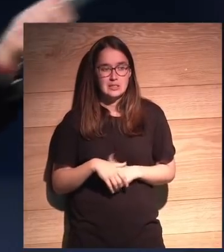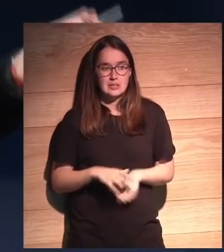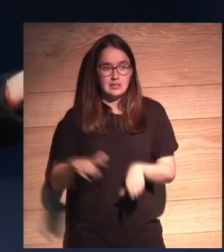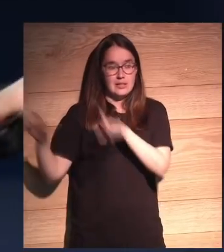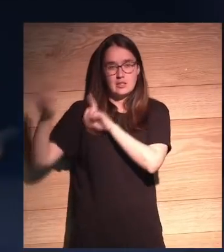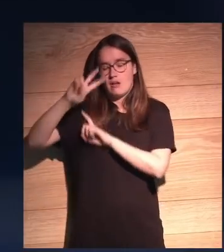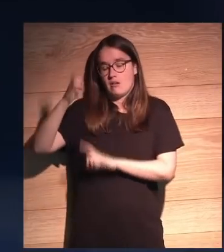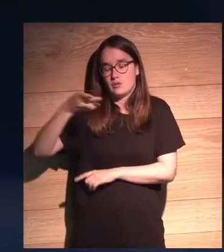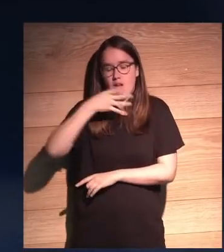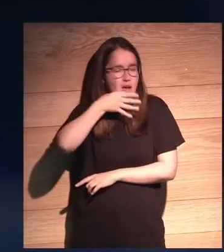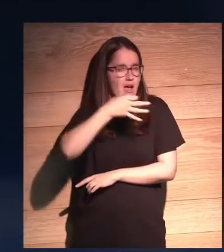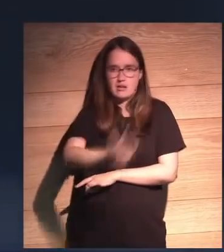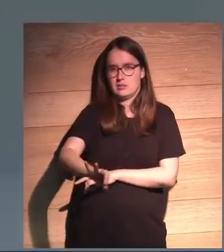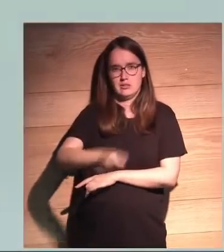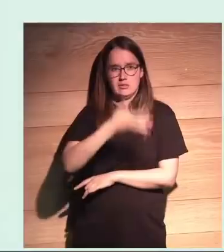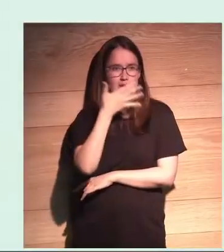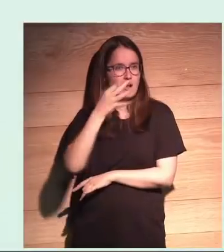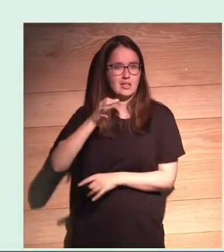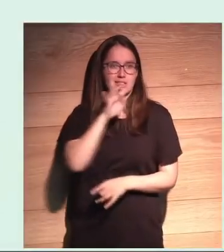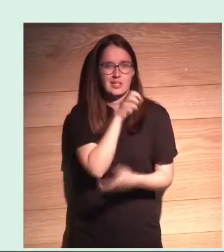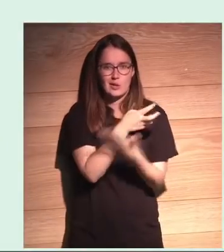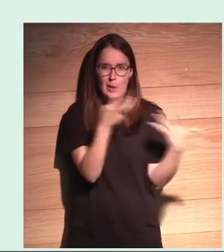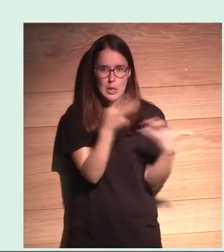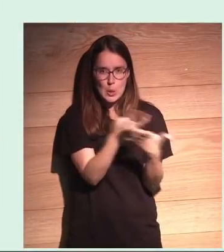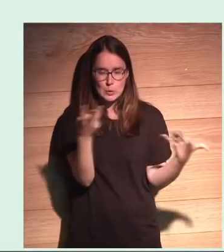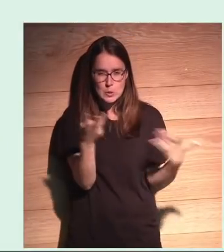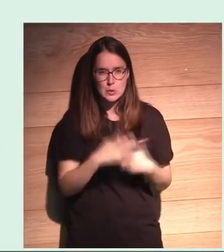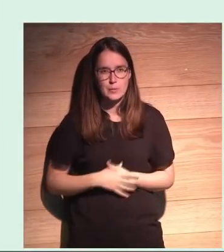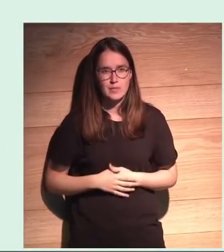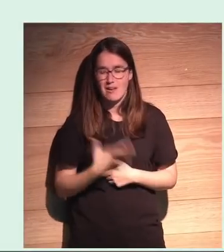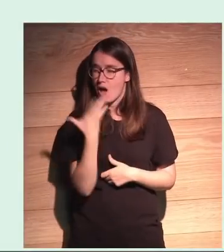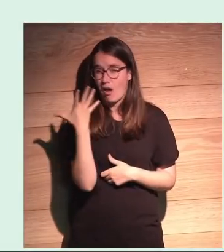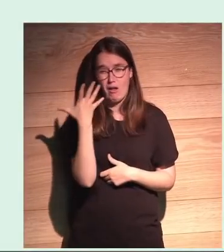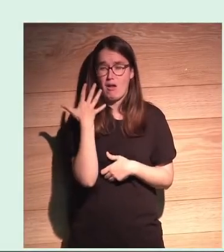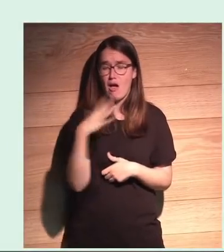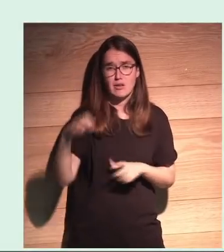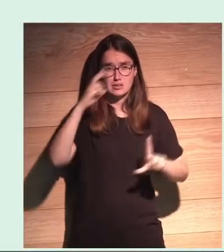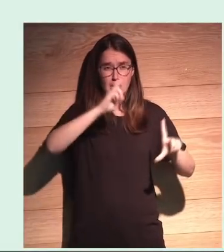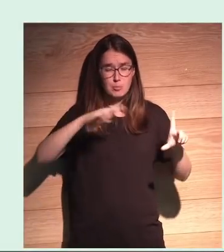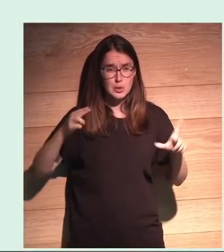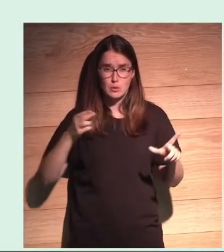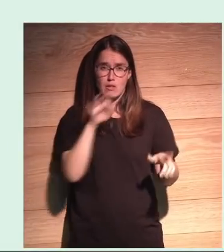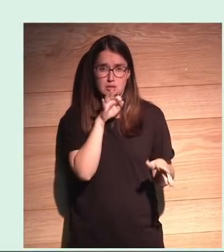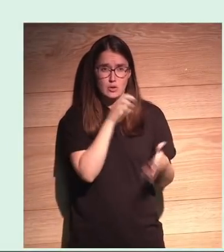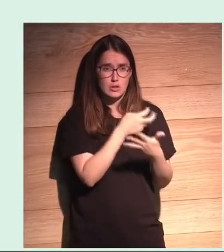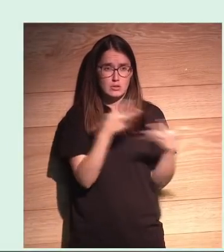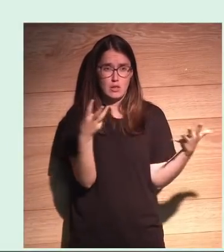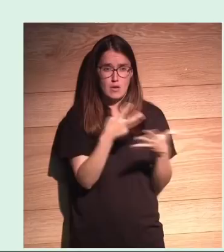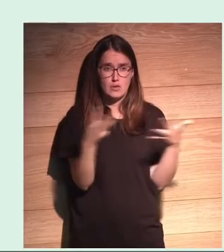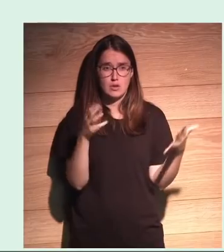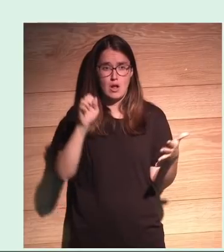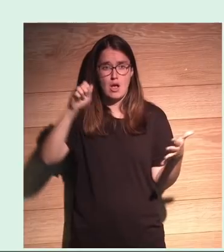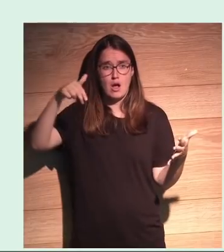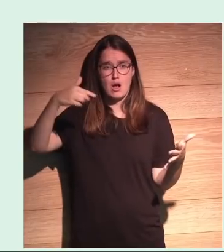Esta fue otra estrella. Aquí ya entramos en el 18, una de las estrellas de la pintura del 18, Angelika